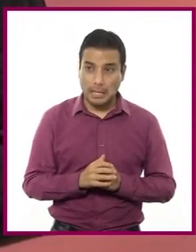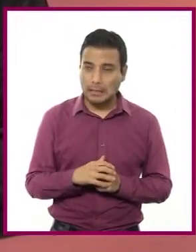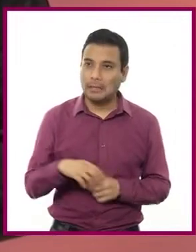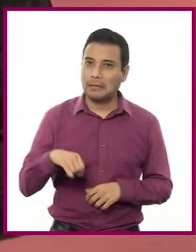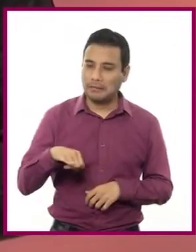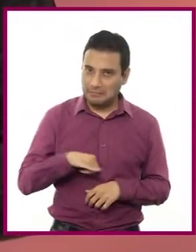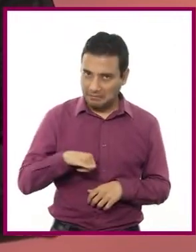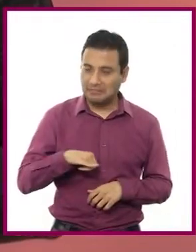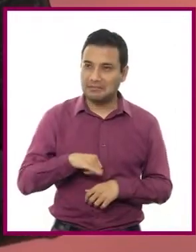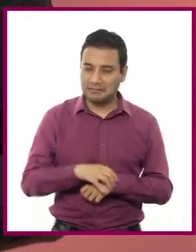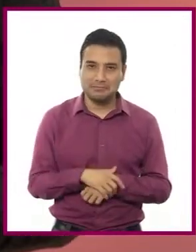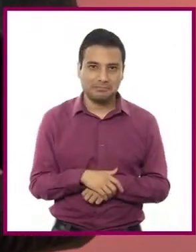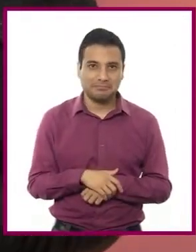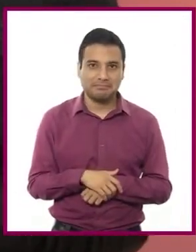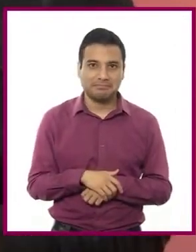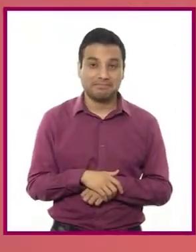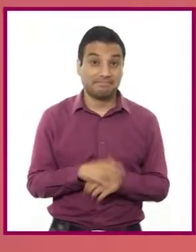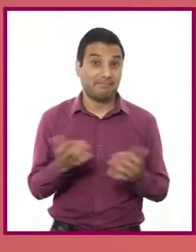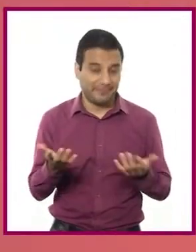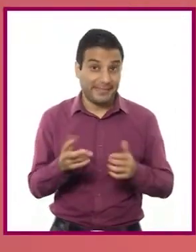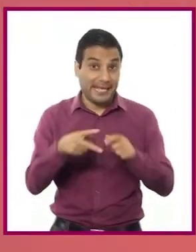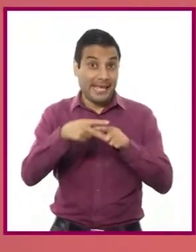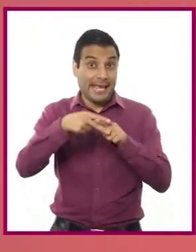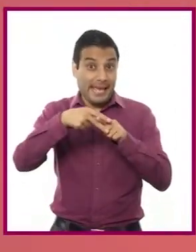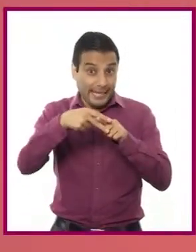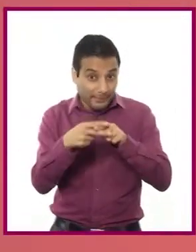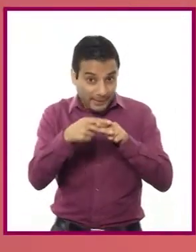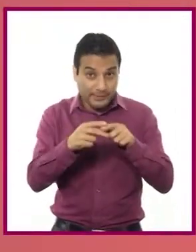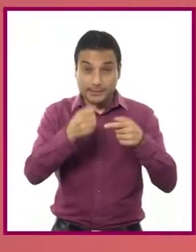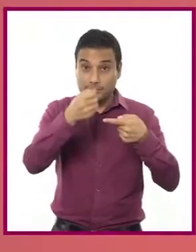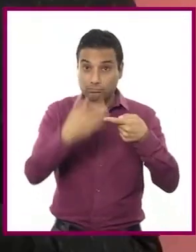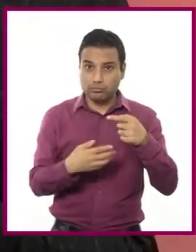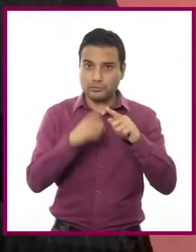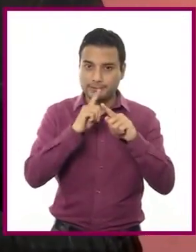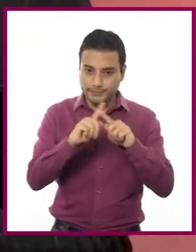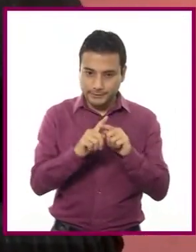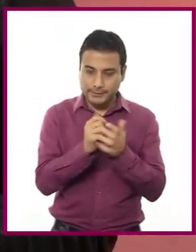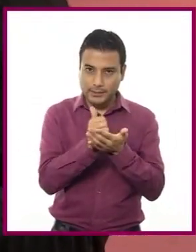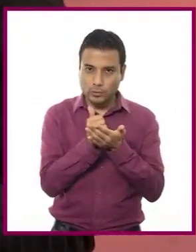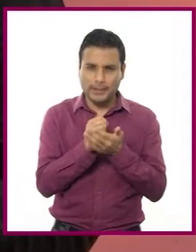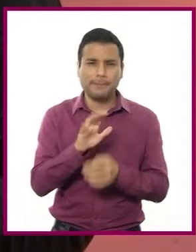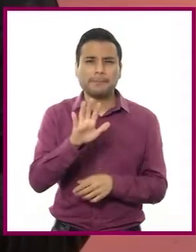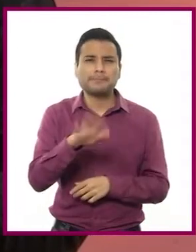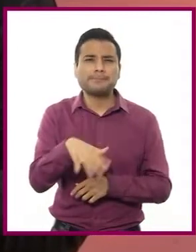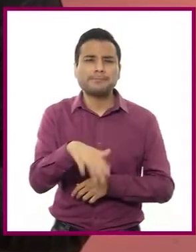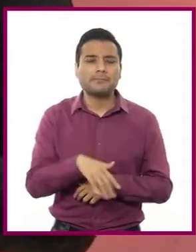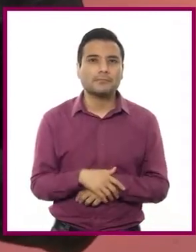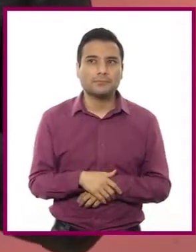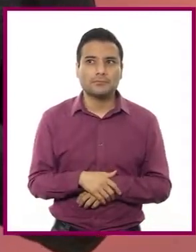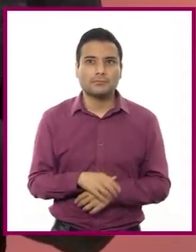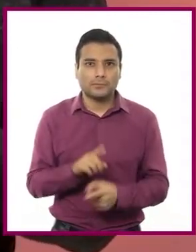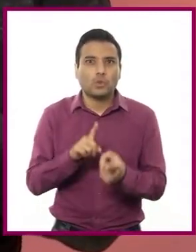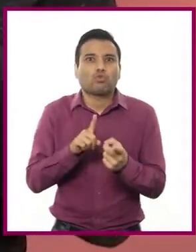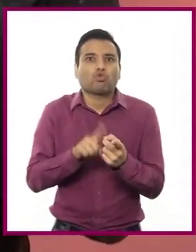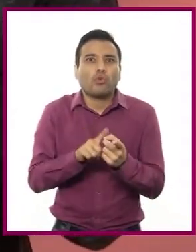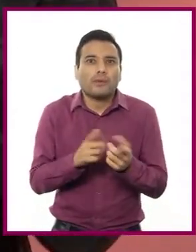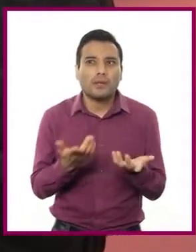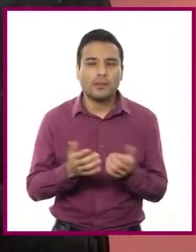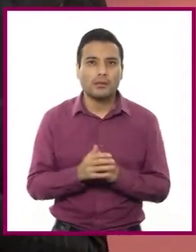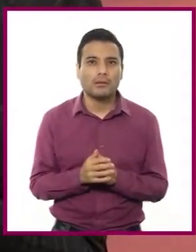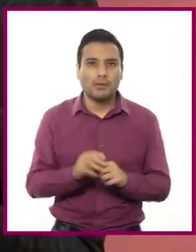que estoy aprendiendo, profesor. Diversas herramientas para obtener información. Pero, profesor, ¿dónde o a quién